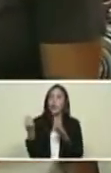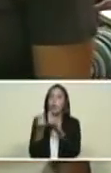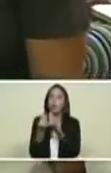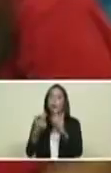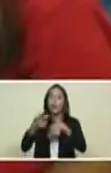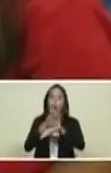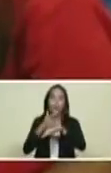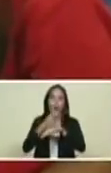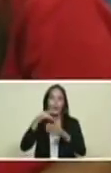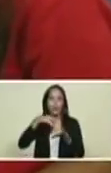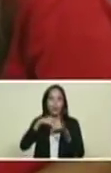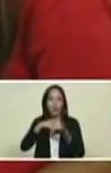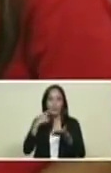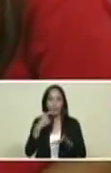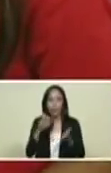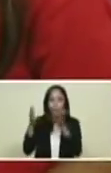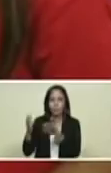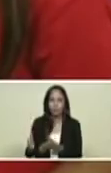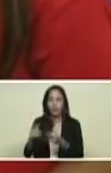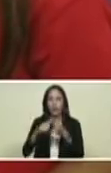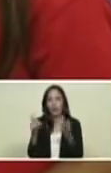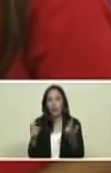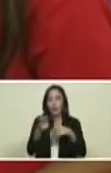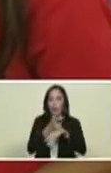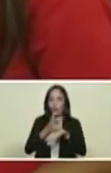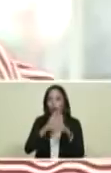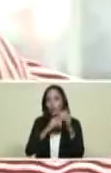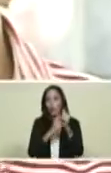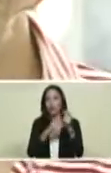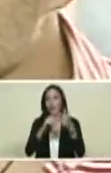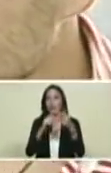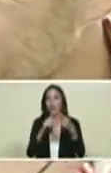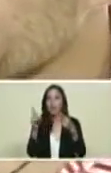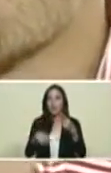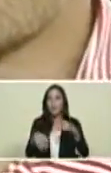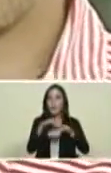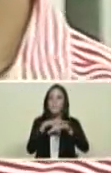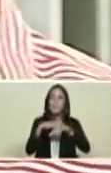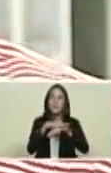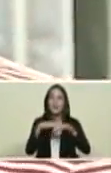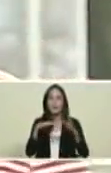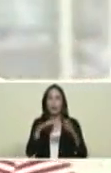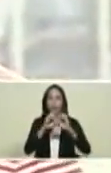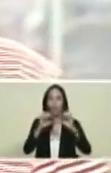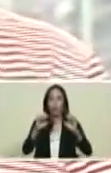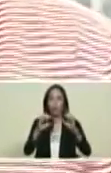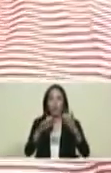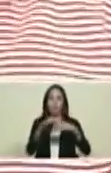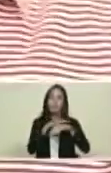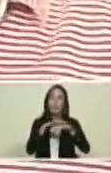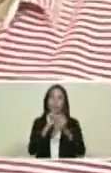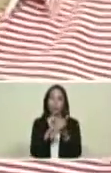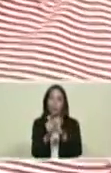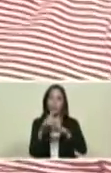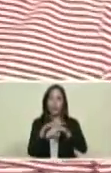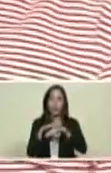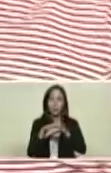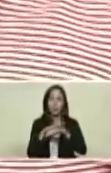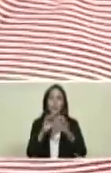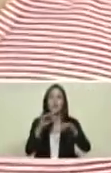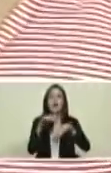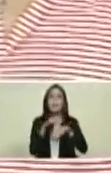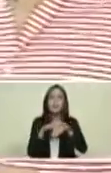Lacaba, es el gobernador anfitrión, y nuestro ministro Pedro Infante, porque el día de ayer culminó